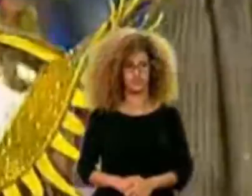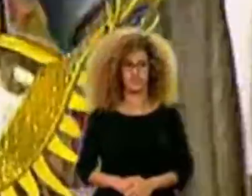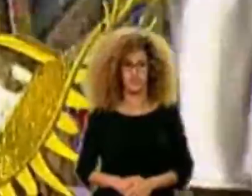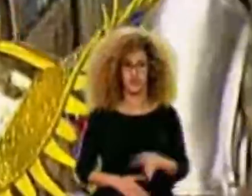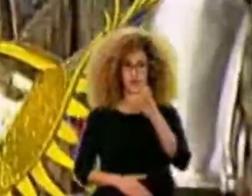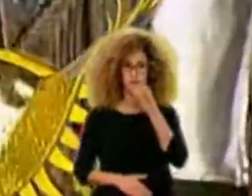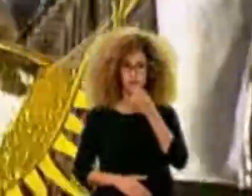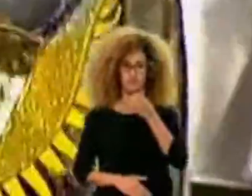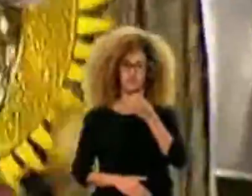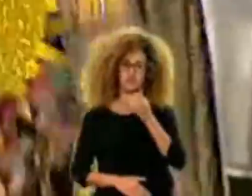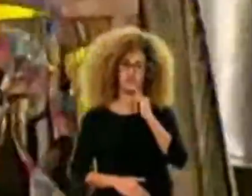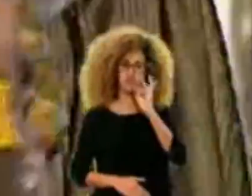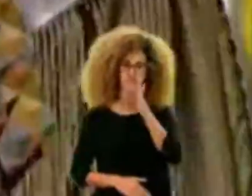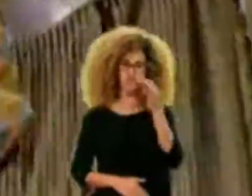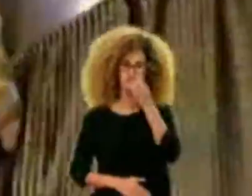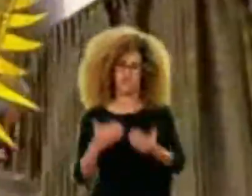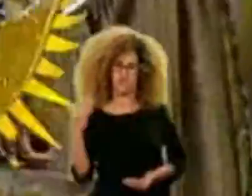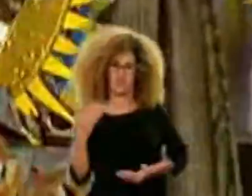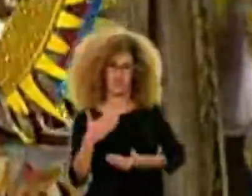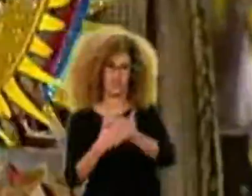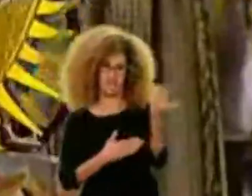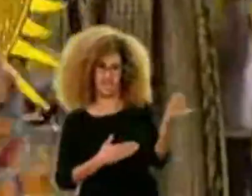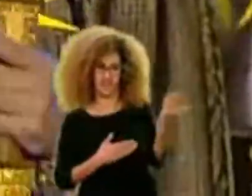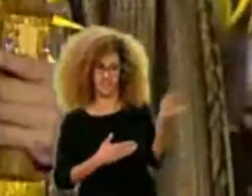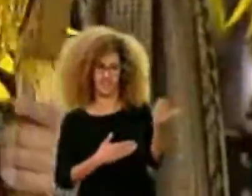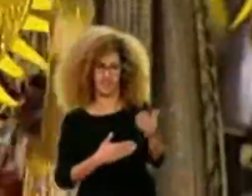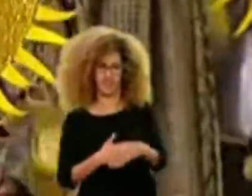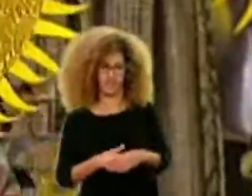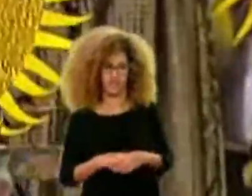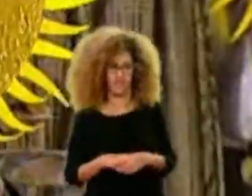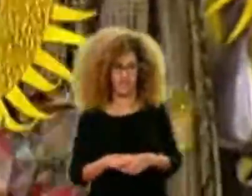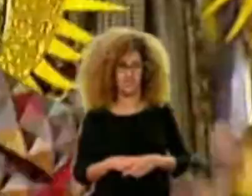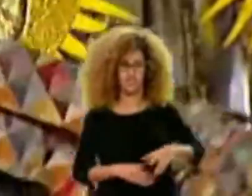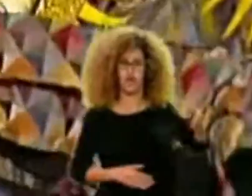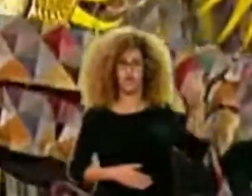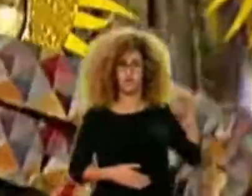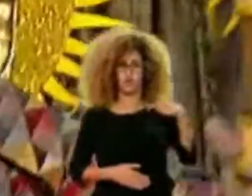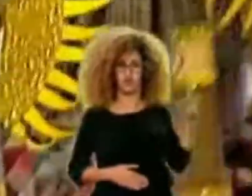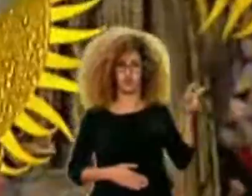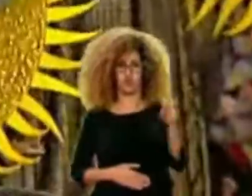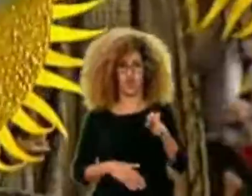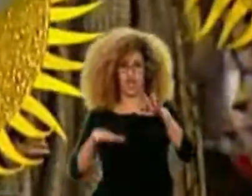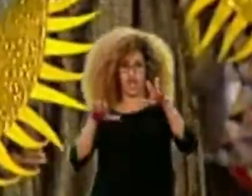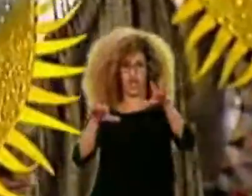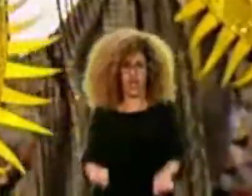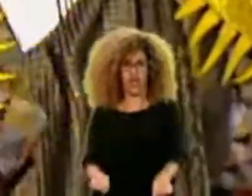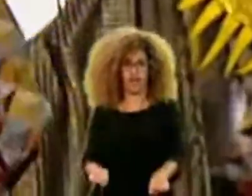Bonjour, Veldam. Mis com a moi, venin a conquiste Gran Canary.